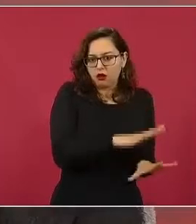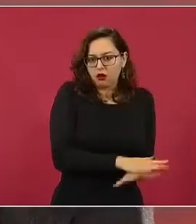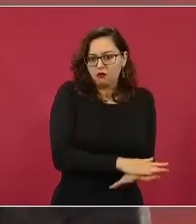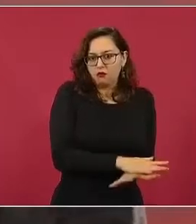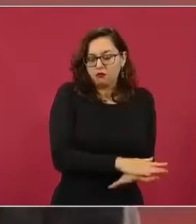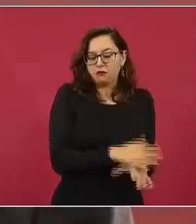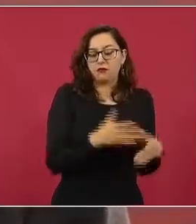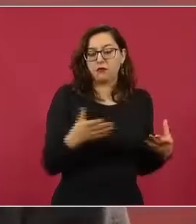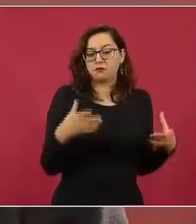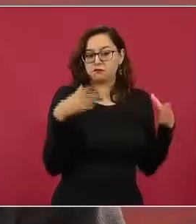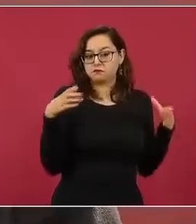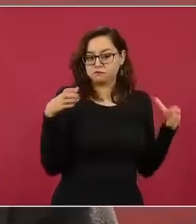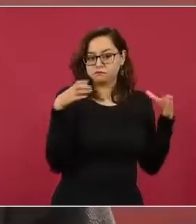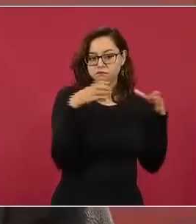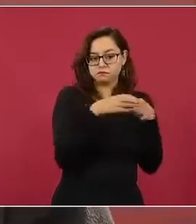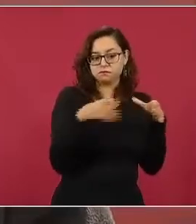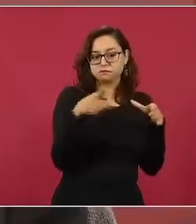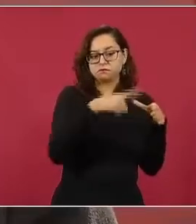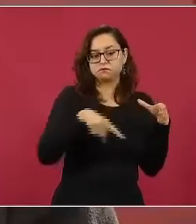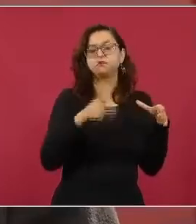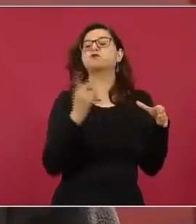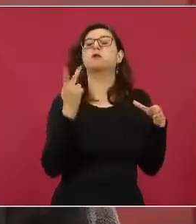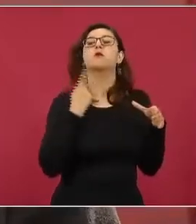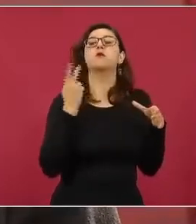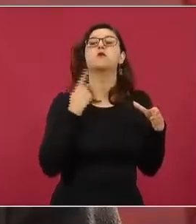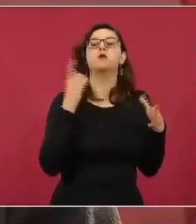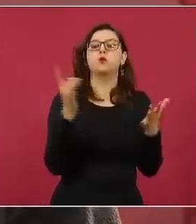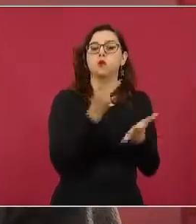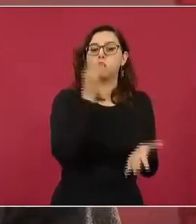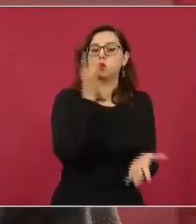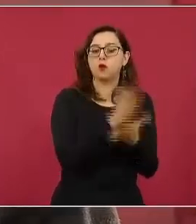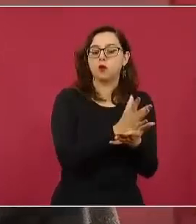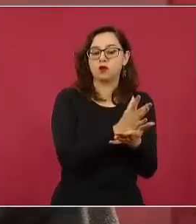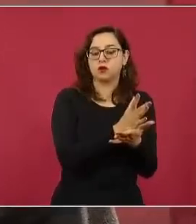de la llamada clase política